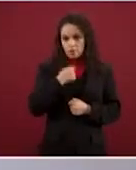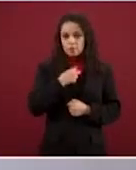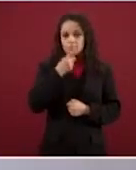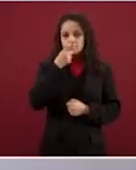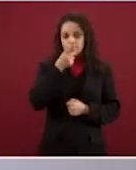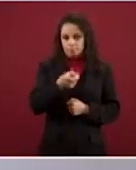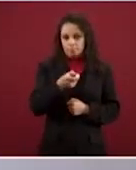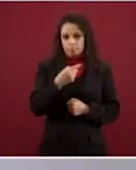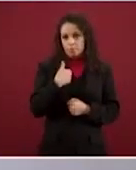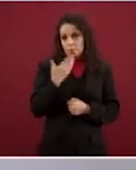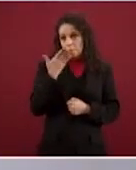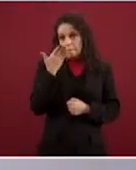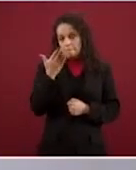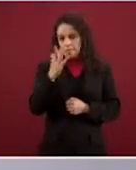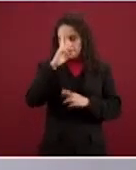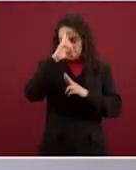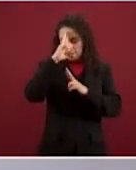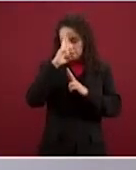muy respetuosa